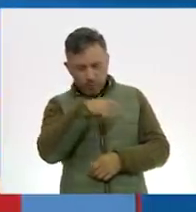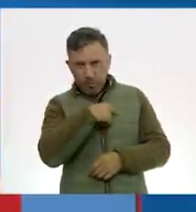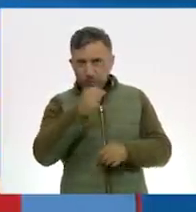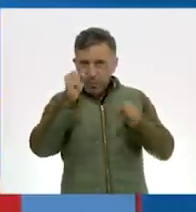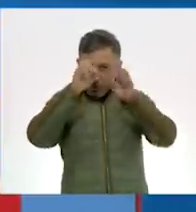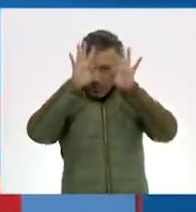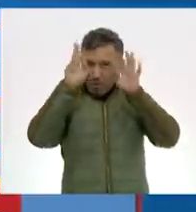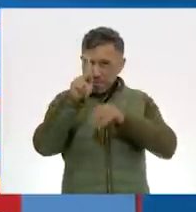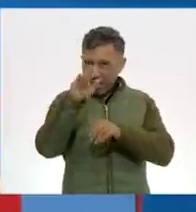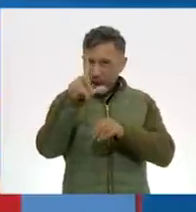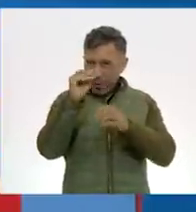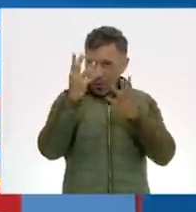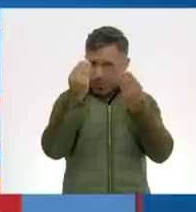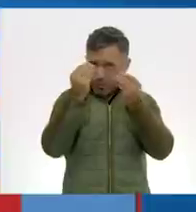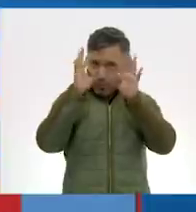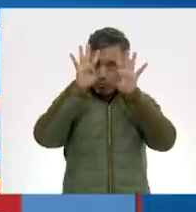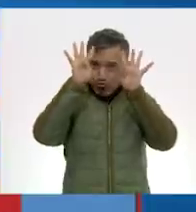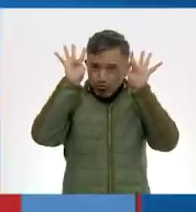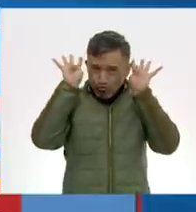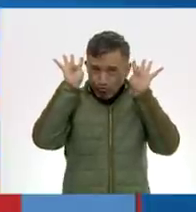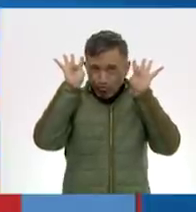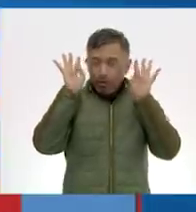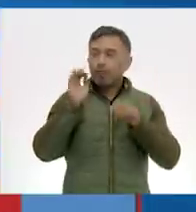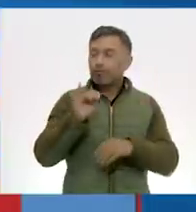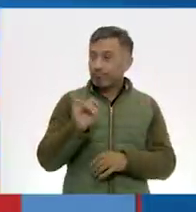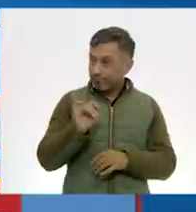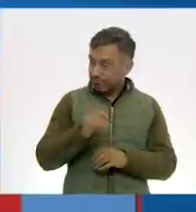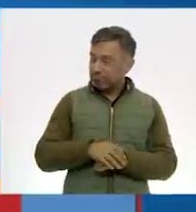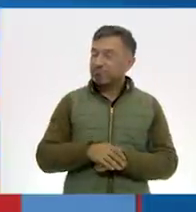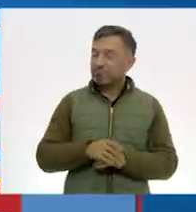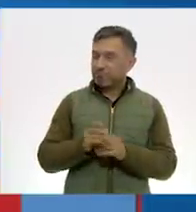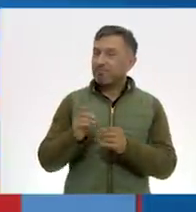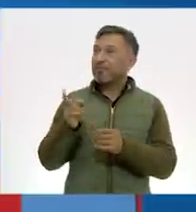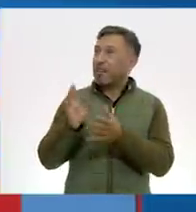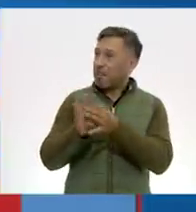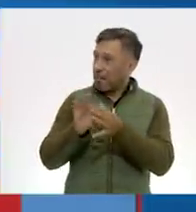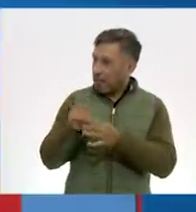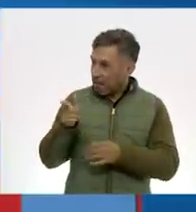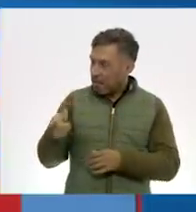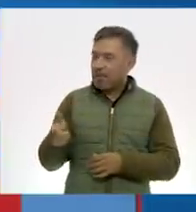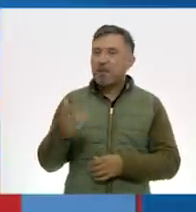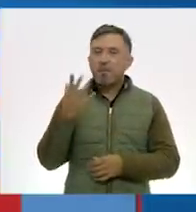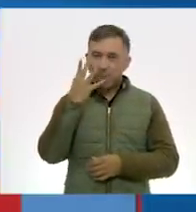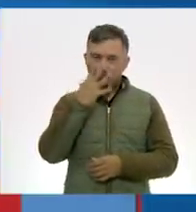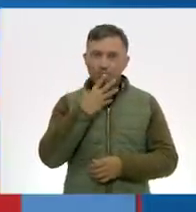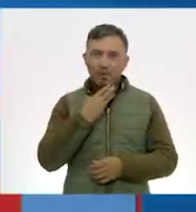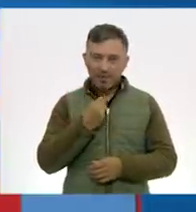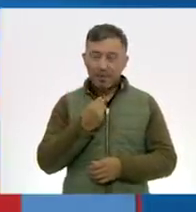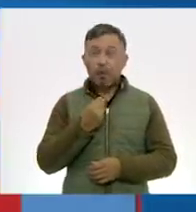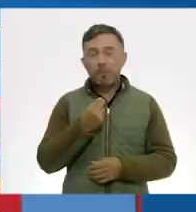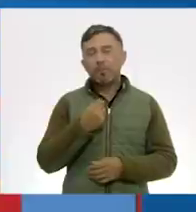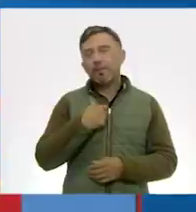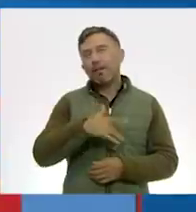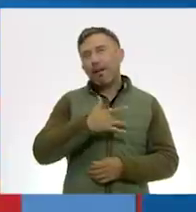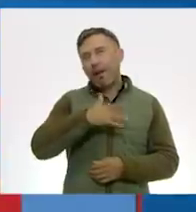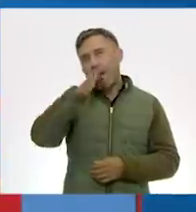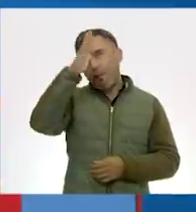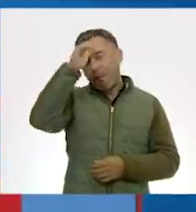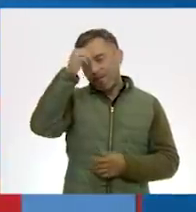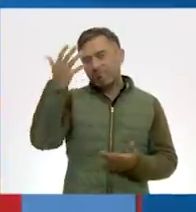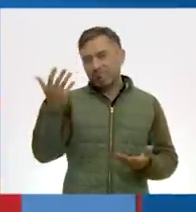es, sí, son de verdad cuestiones muy bonitas que bien vale la pena recordar. Y otro